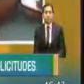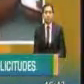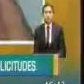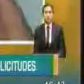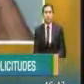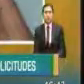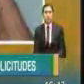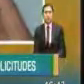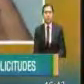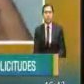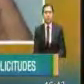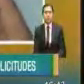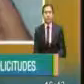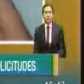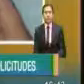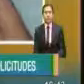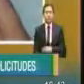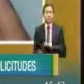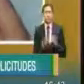remunerada por el OEP.